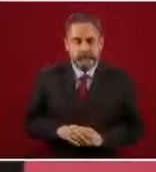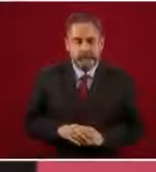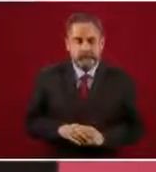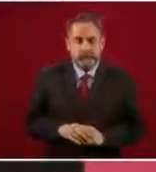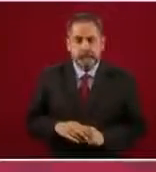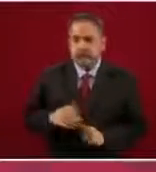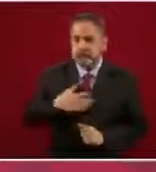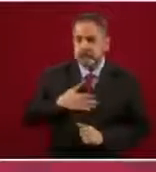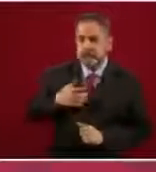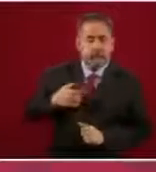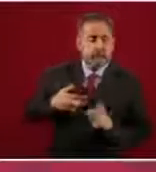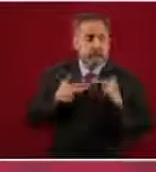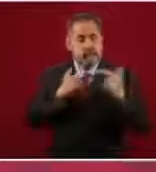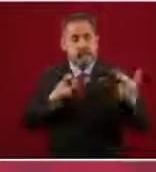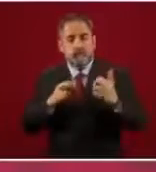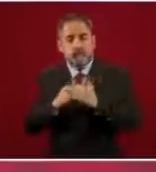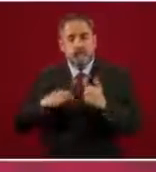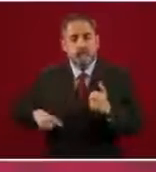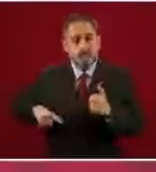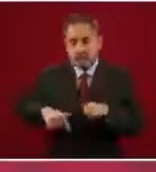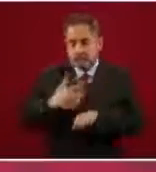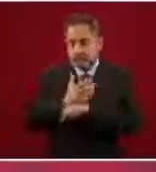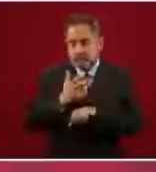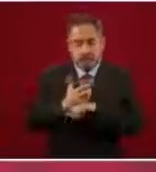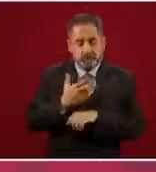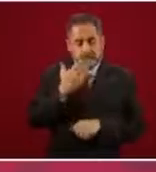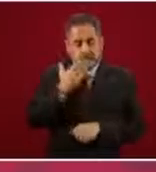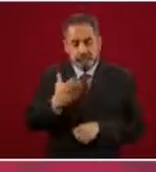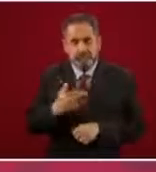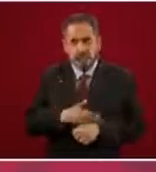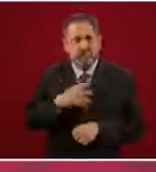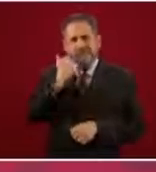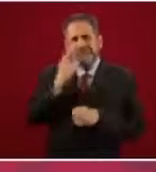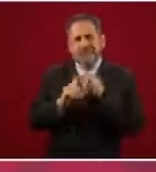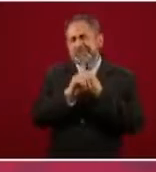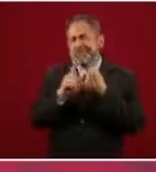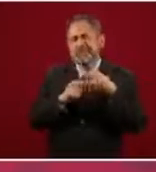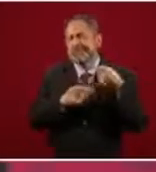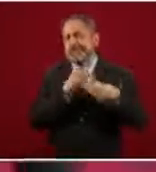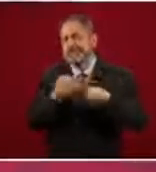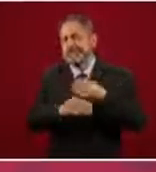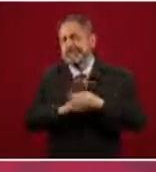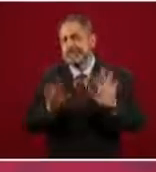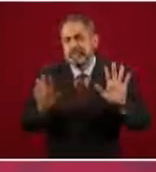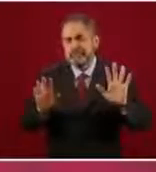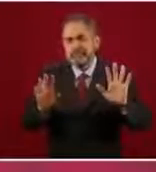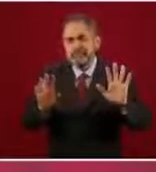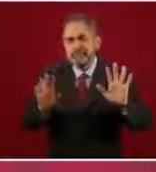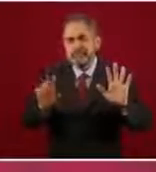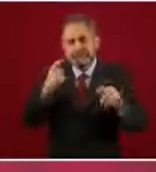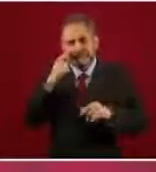Nuestra relación con el gobierno de Estados Unidos es buena, no queremos pelearnos. Miren,